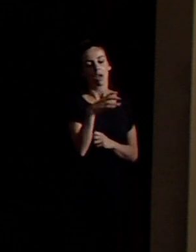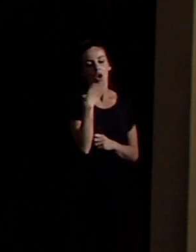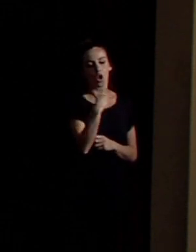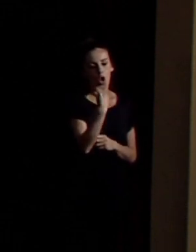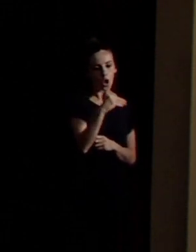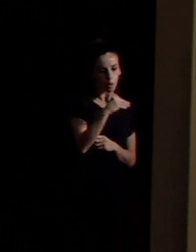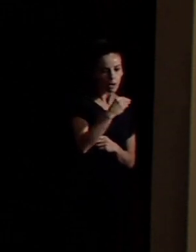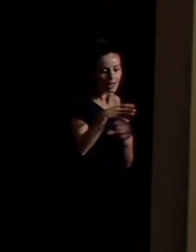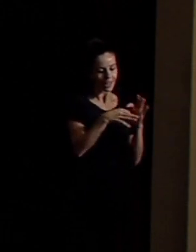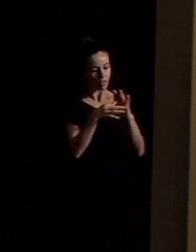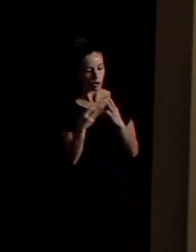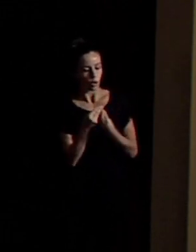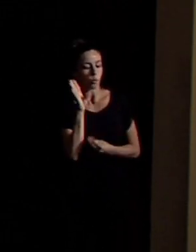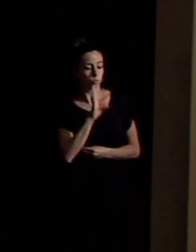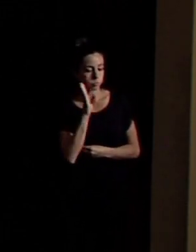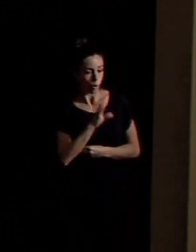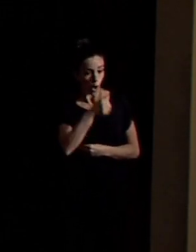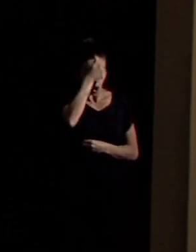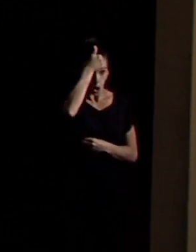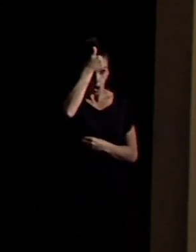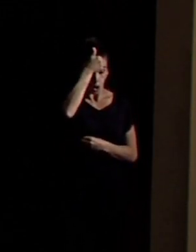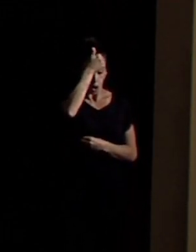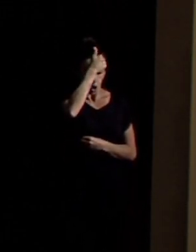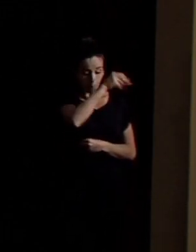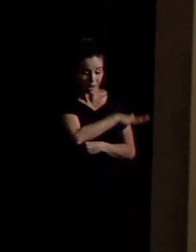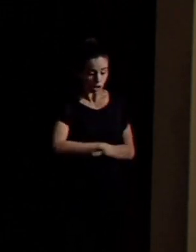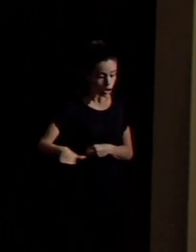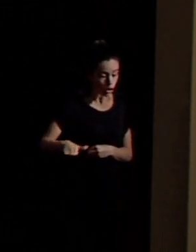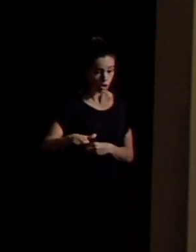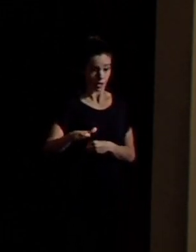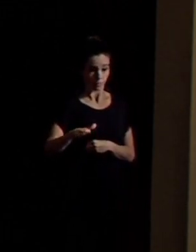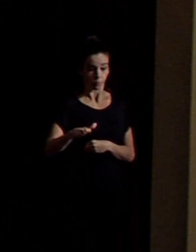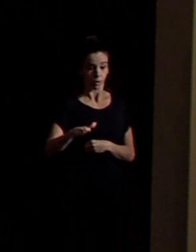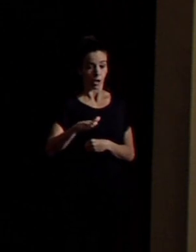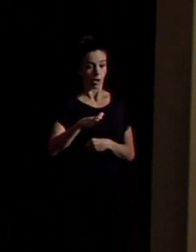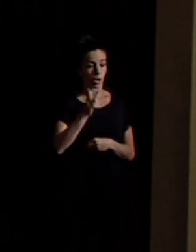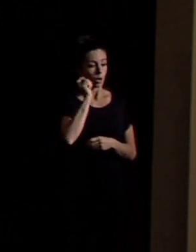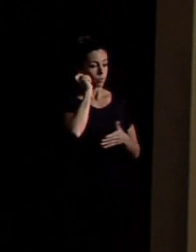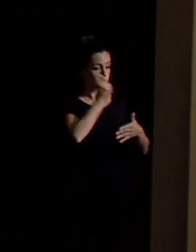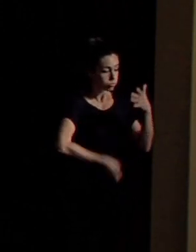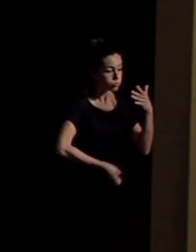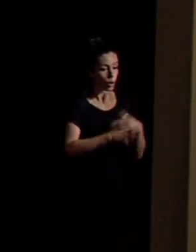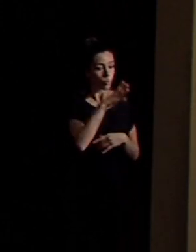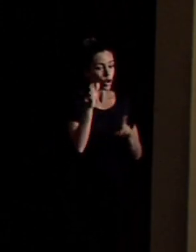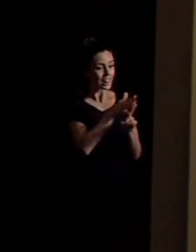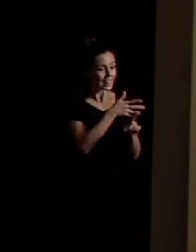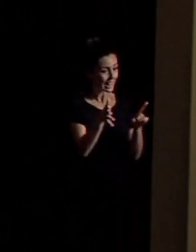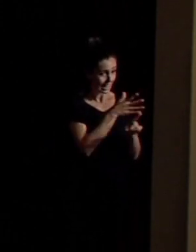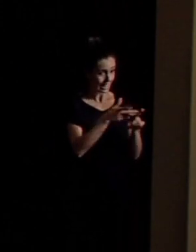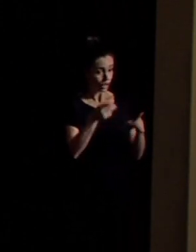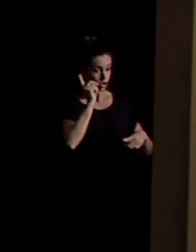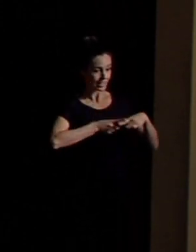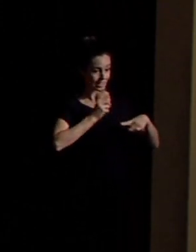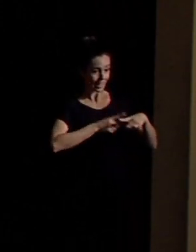Los menores condenados por delitos sexuales en el último año han aumentado un 28%. O sea, cuando